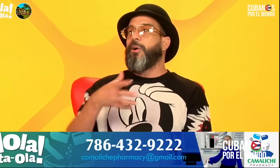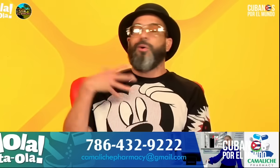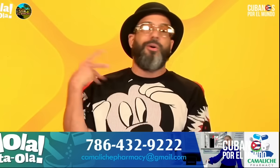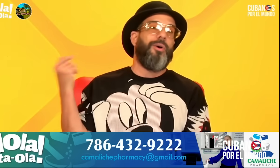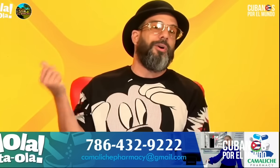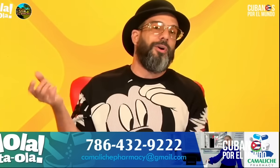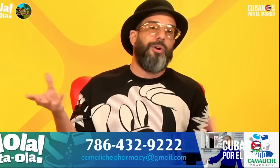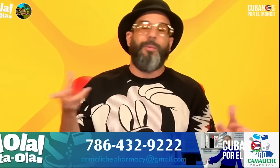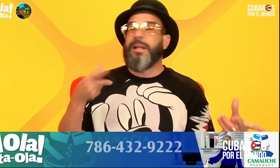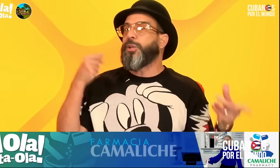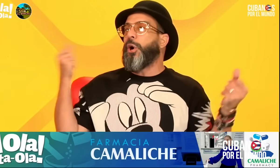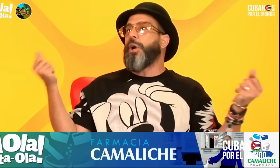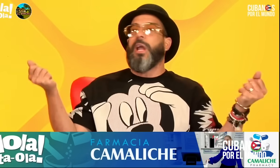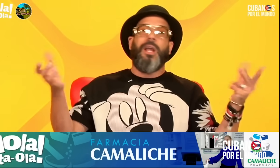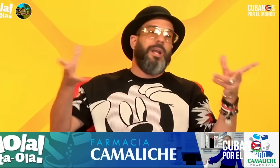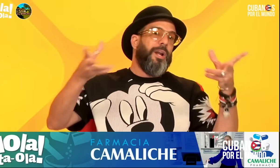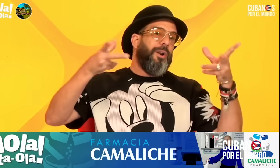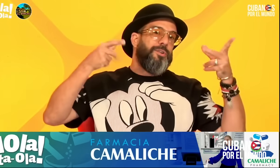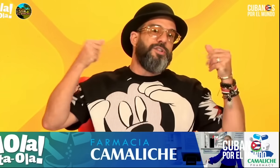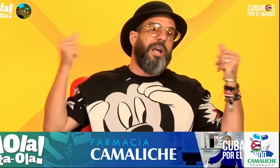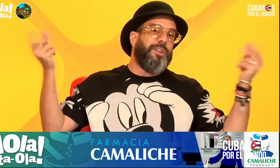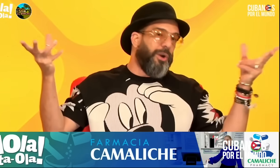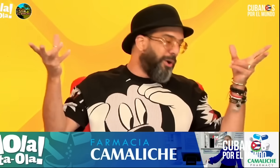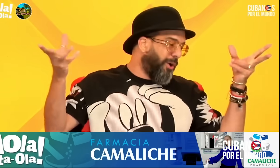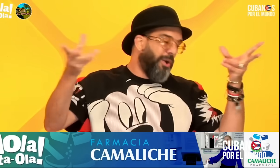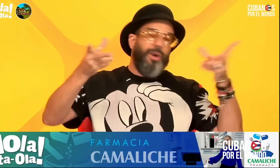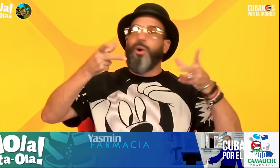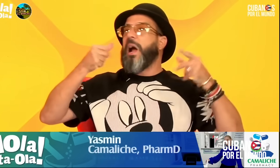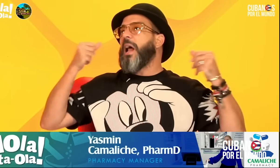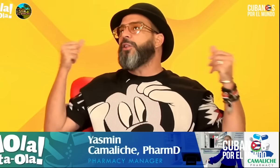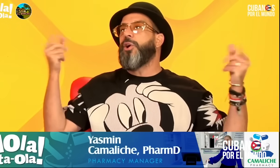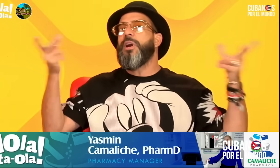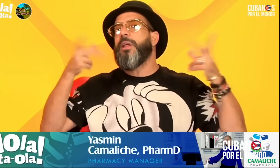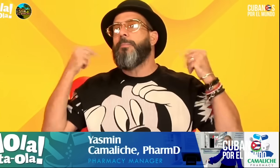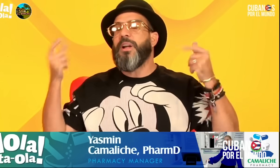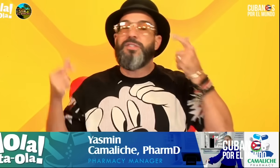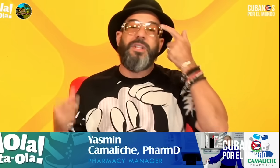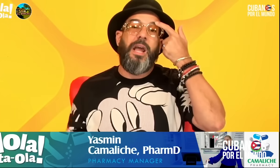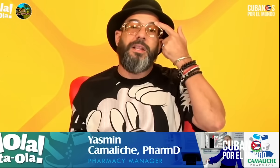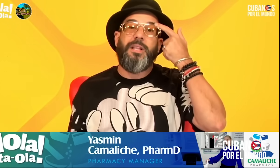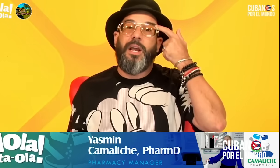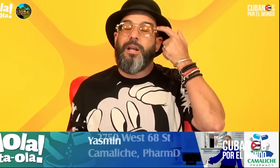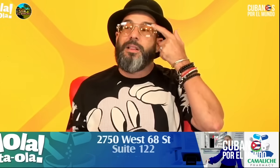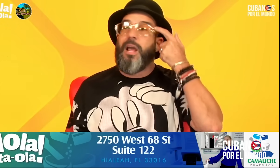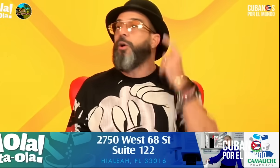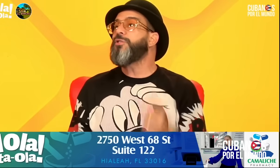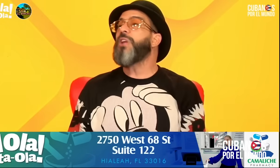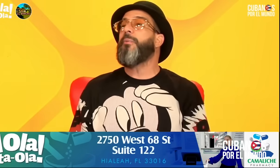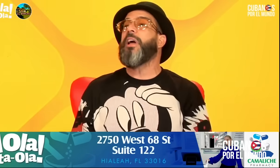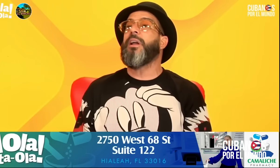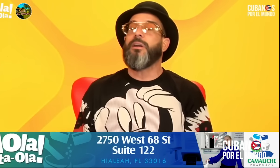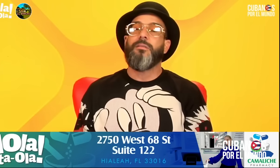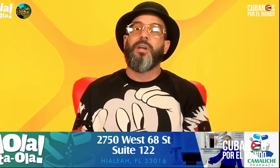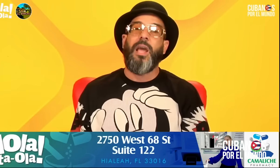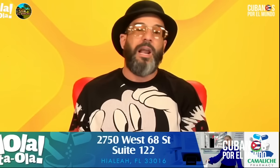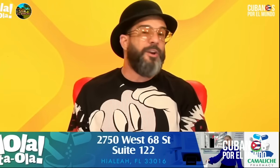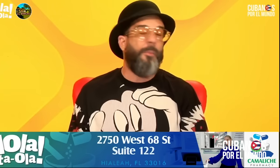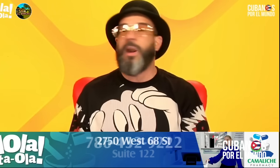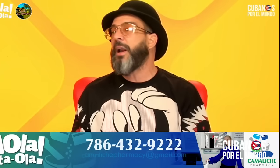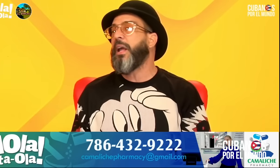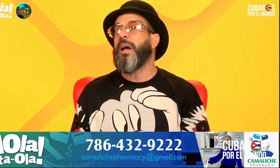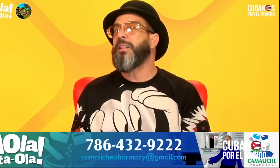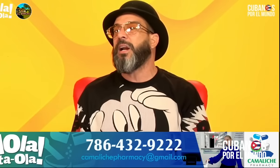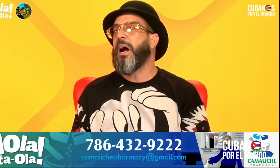cintas, los bastones, los cetros, los galardones de presidente, dejó saber que él